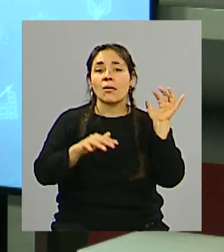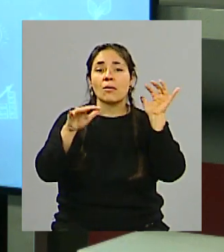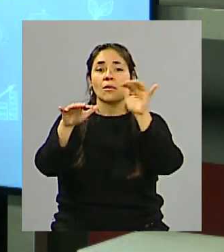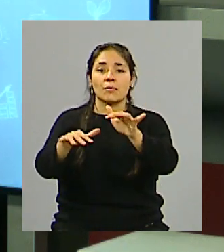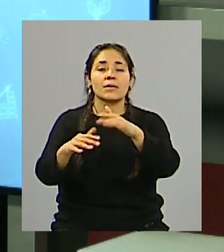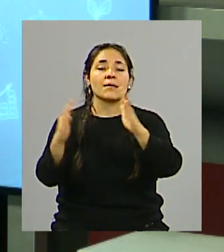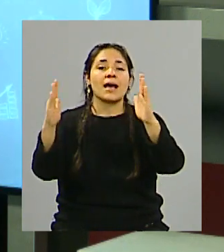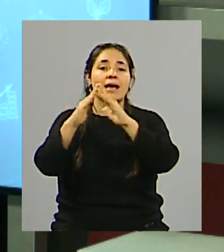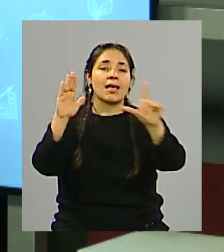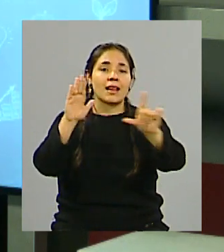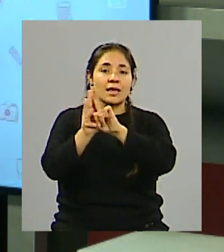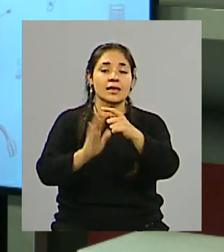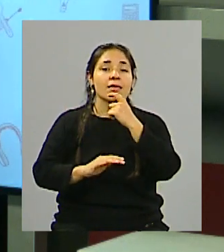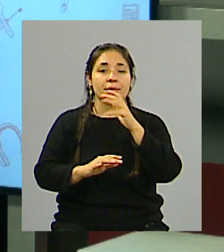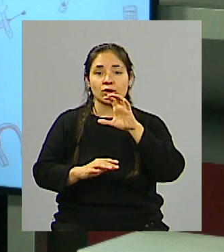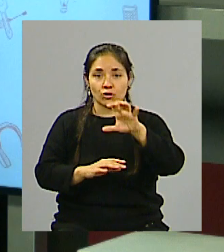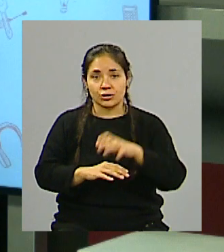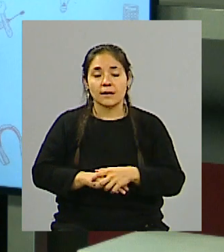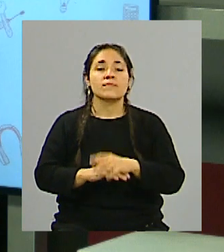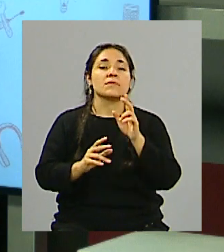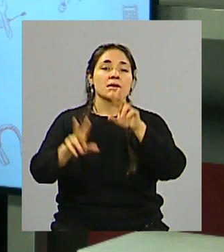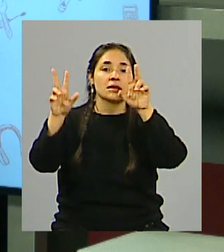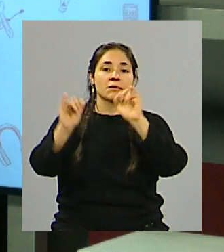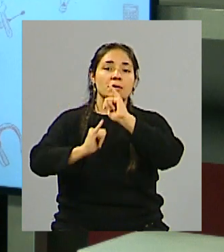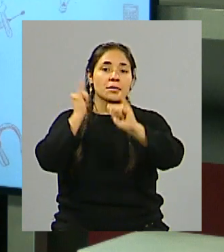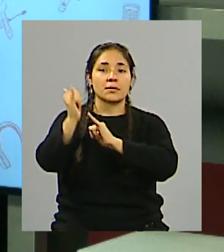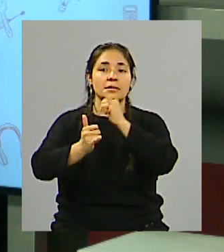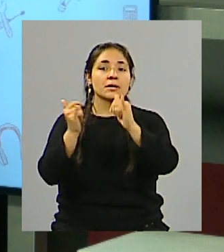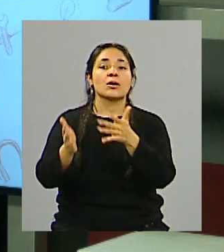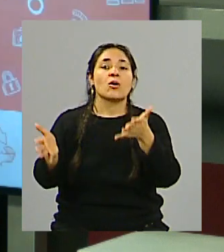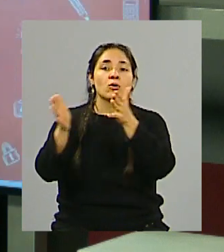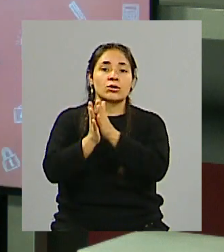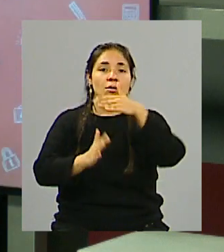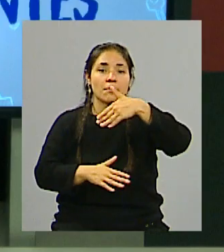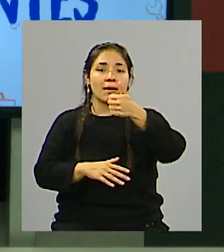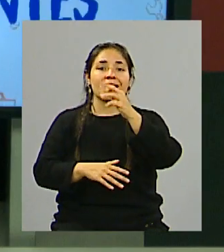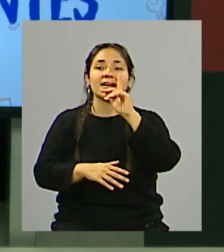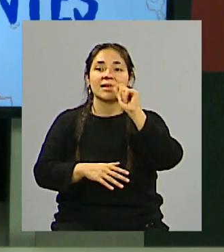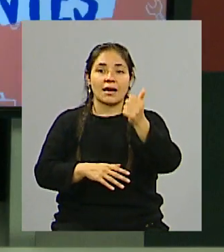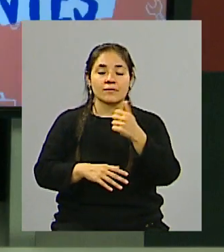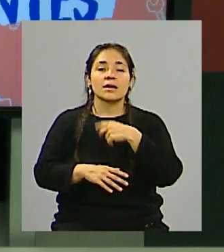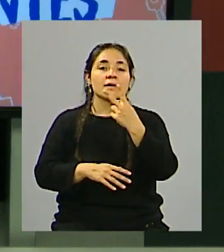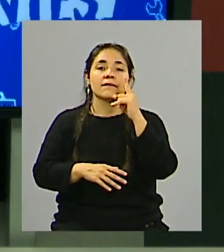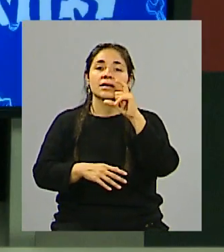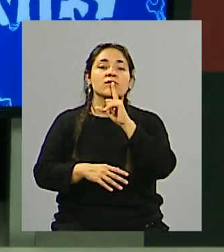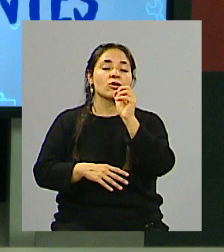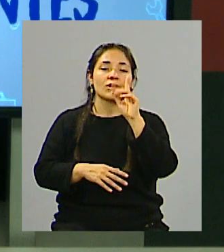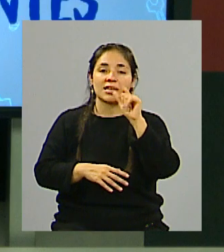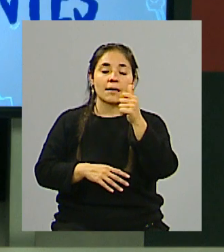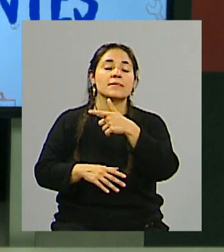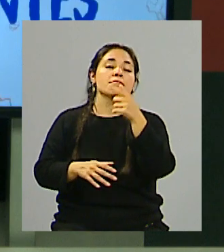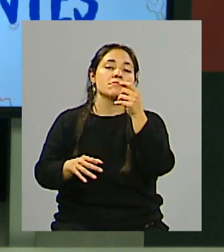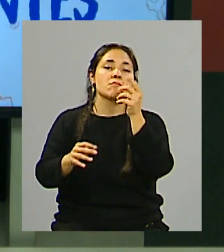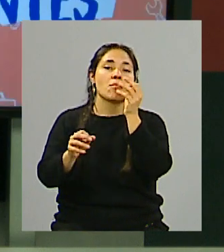la legislatura de la provincia, así es que vamos a hablar de este tema, lo vamos a hacer con María Victoria Pérez. ¿Qué tal, María Victoria? Socióloga, integrante